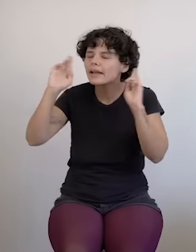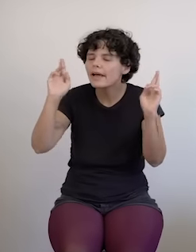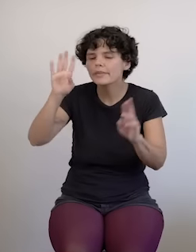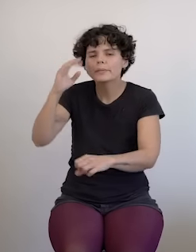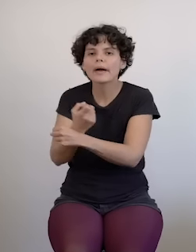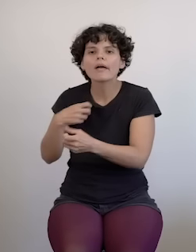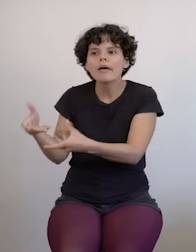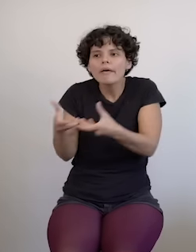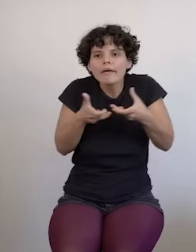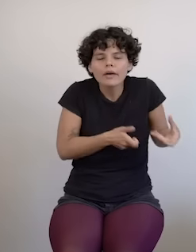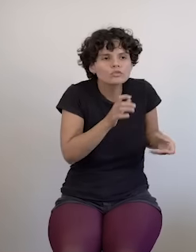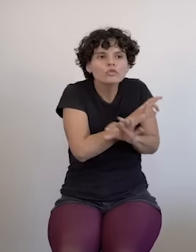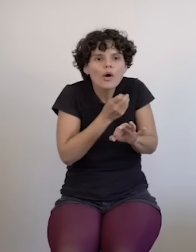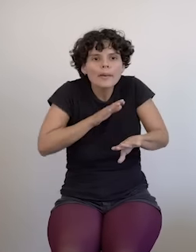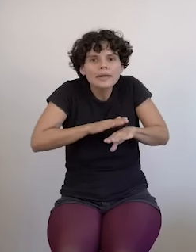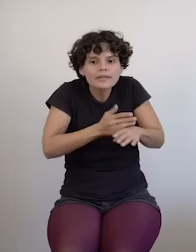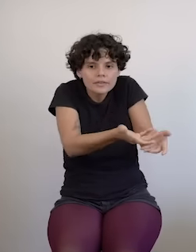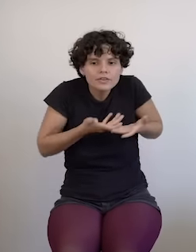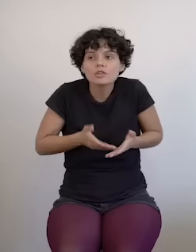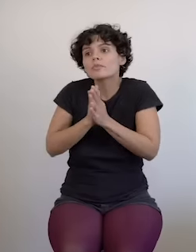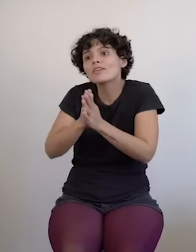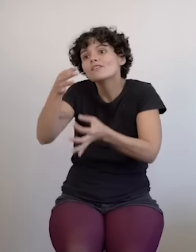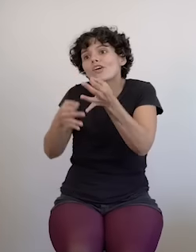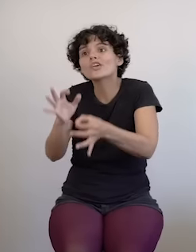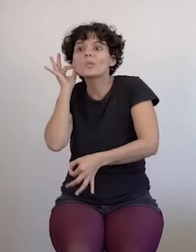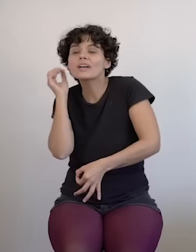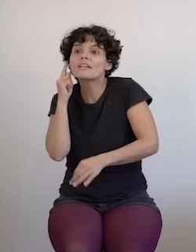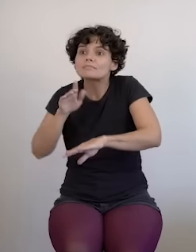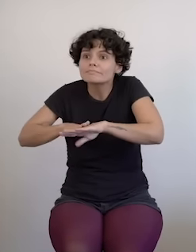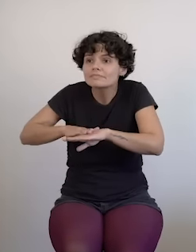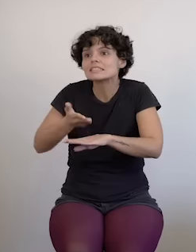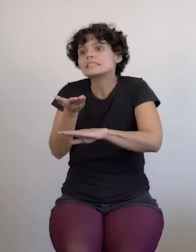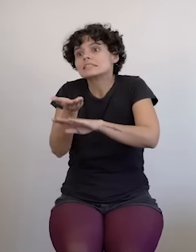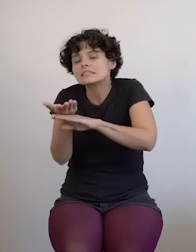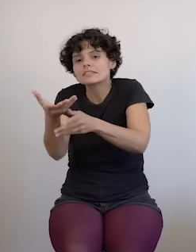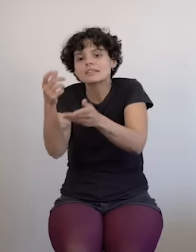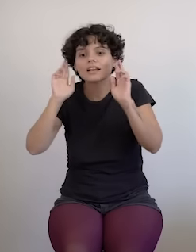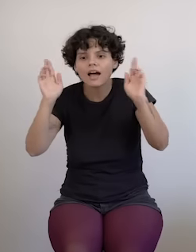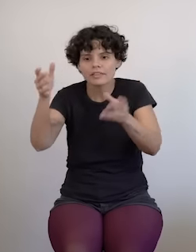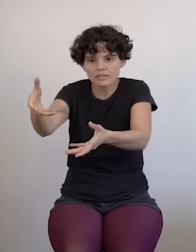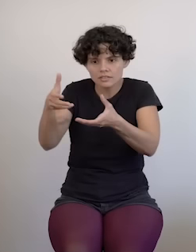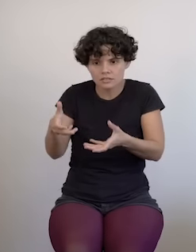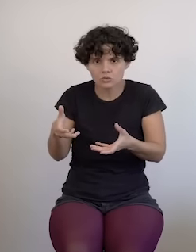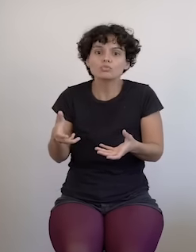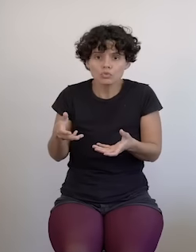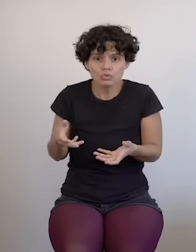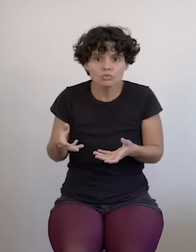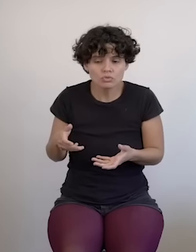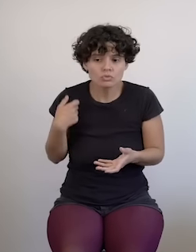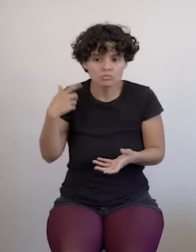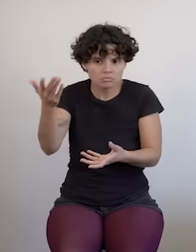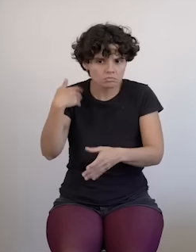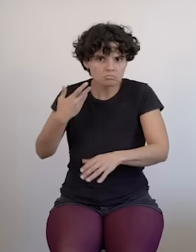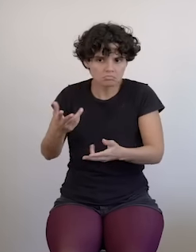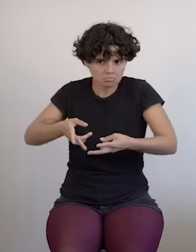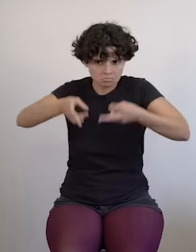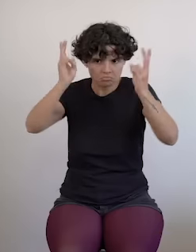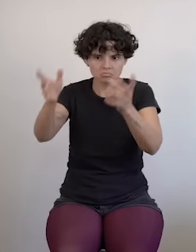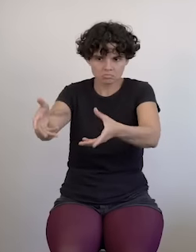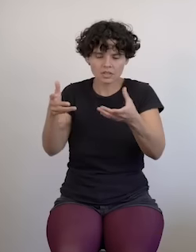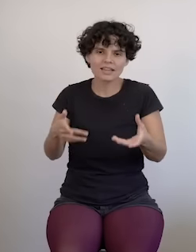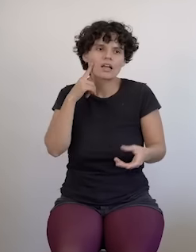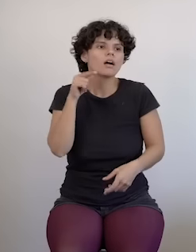pasa terrible sapo y Paco y todo. Por favor, nos trajeron una radio. Me desahogo al paso, me desahogo al paso. ¿Y la radio era de ustedes, po?